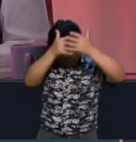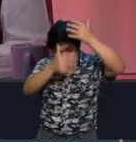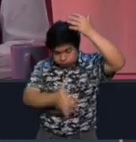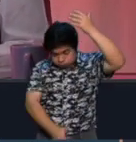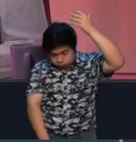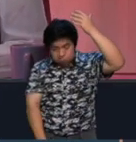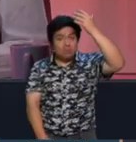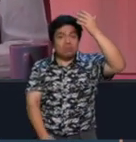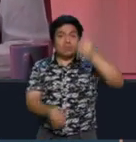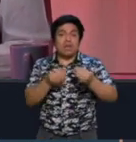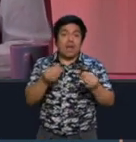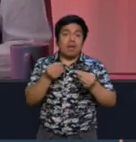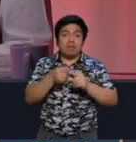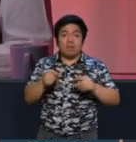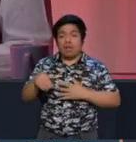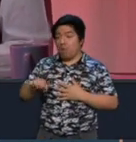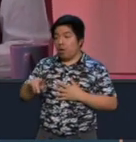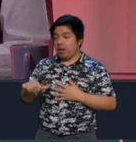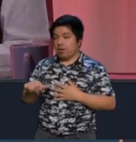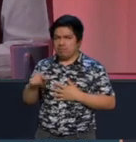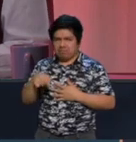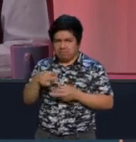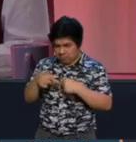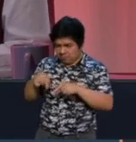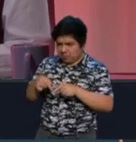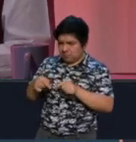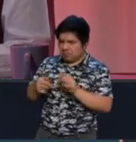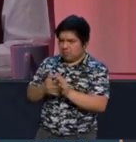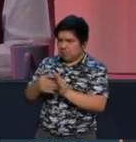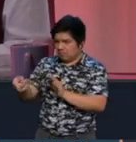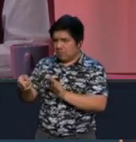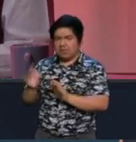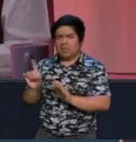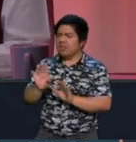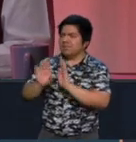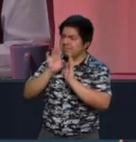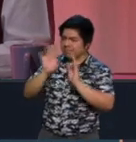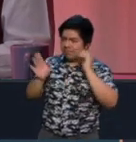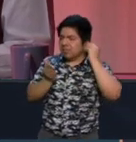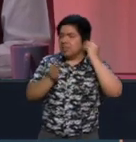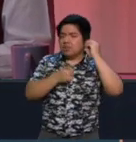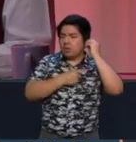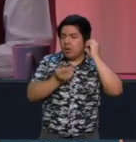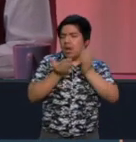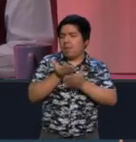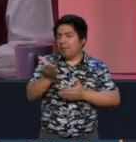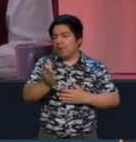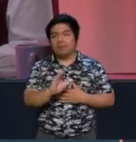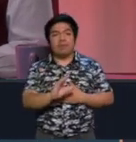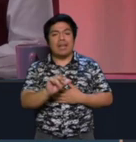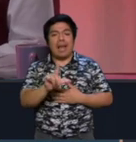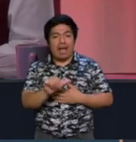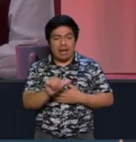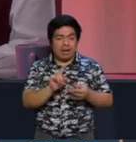Falso, impresentables falso, en Morena, falso, pero yo no falso. vengo a eso. Yo Falso. vengo aquí a proponer. Y por eso, en el debate, Clara lo hizo,